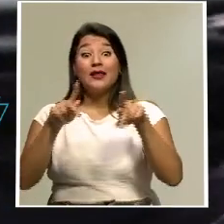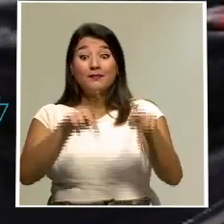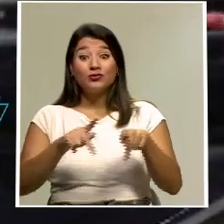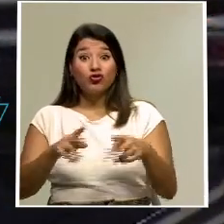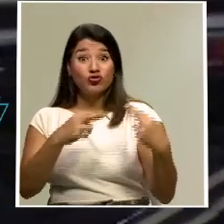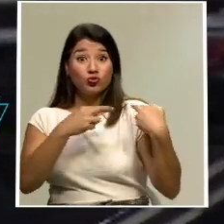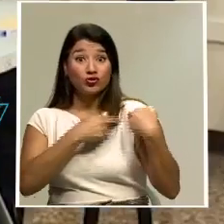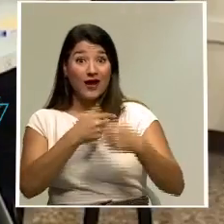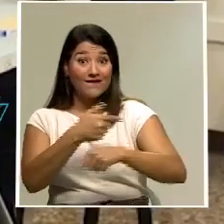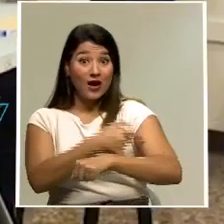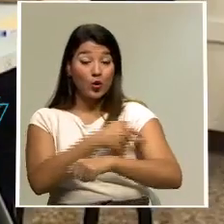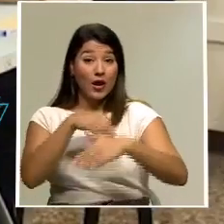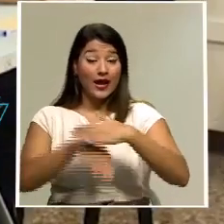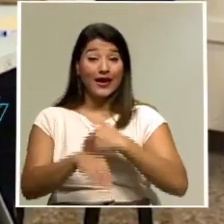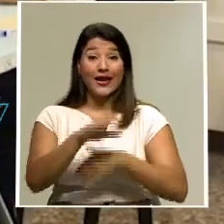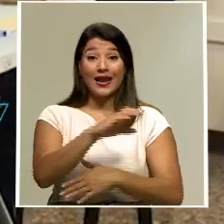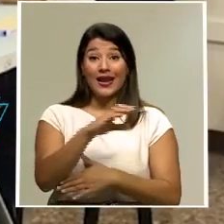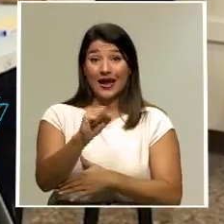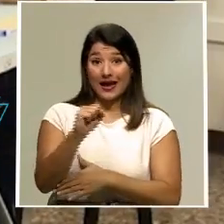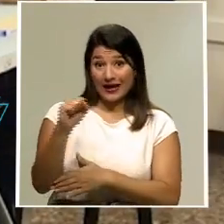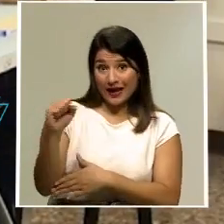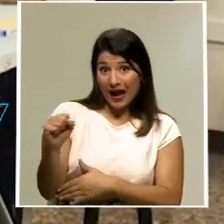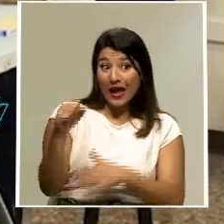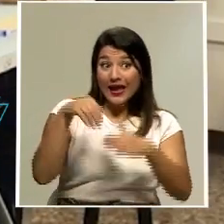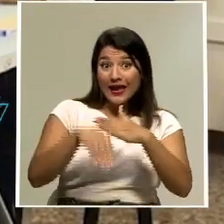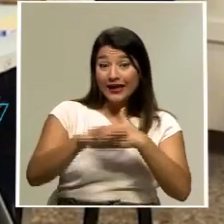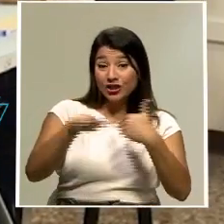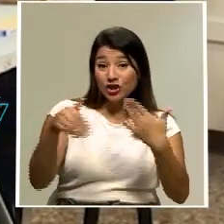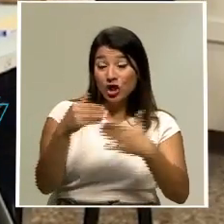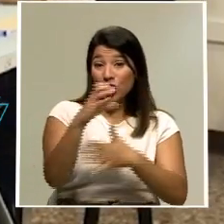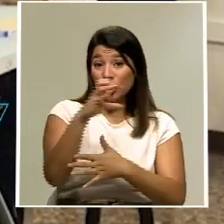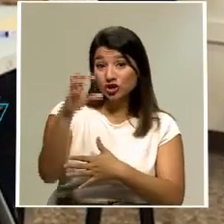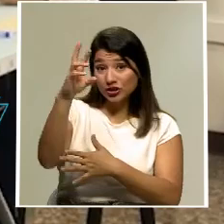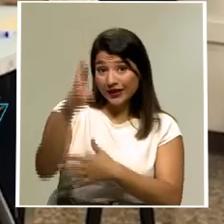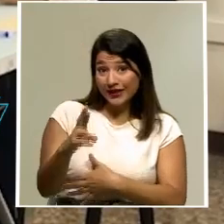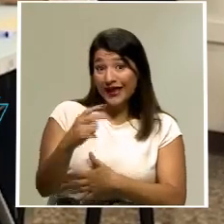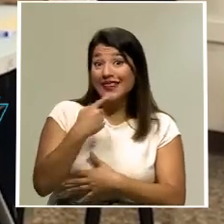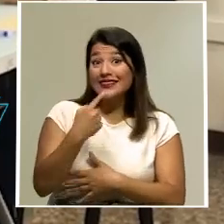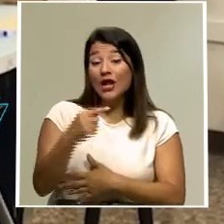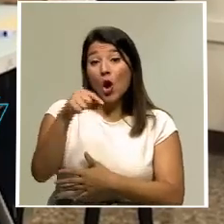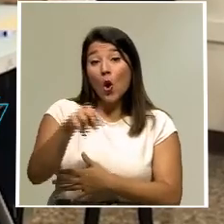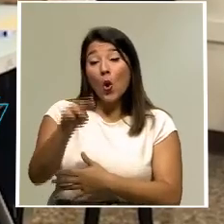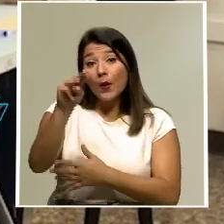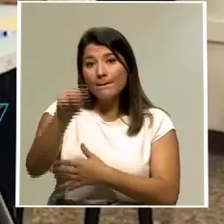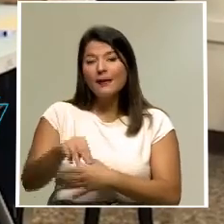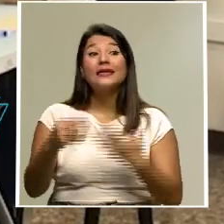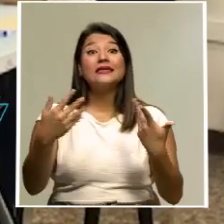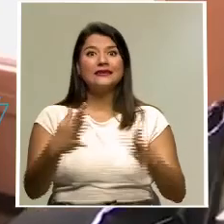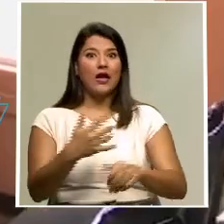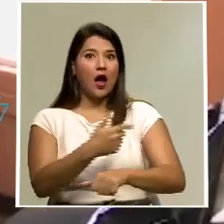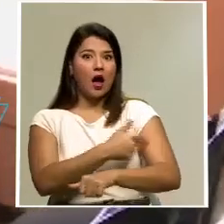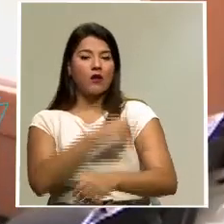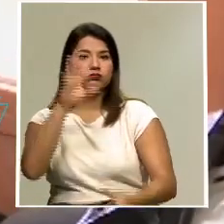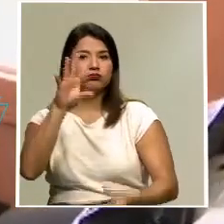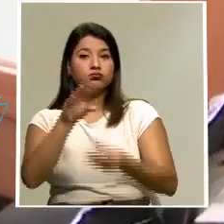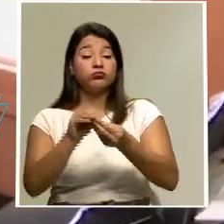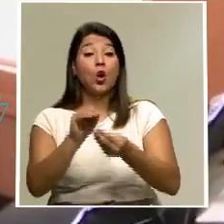Caja Costarricense del Seguro Social distribuidos en todo el país informaron este martes que han aplicado